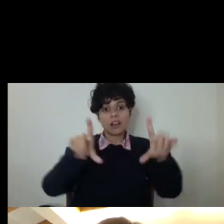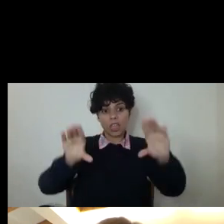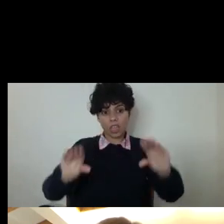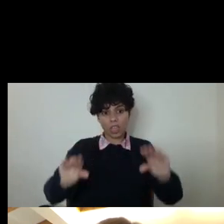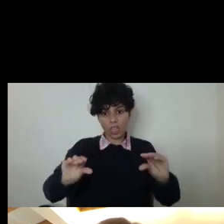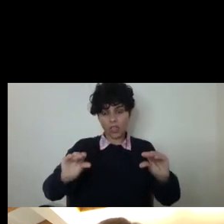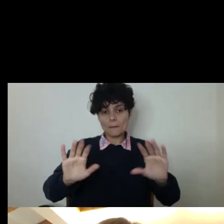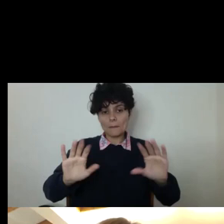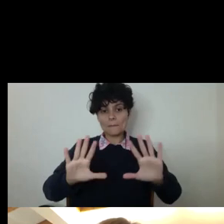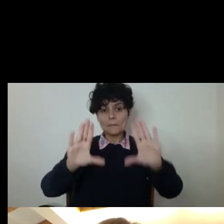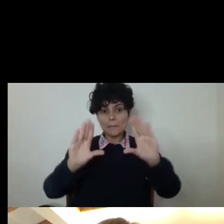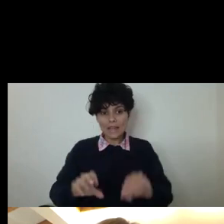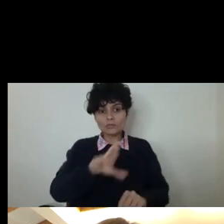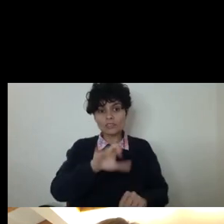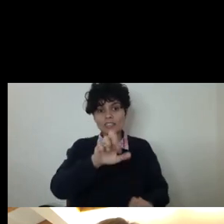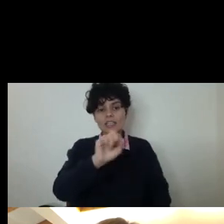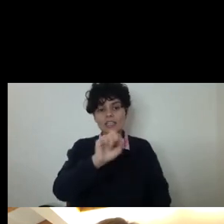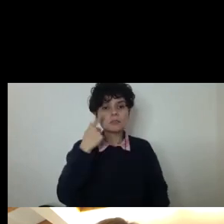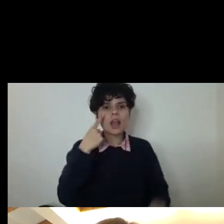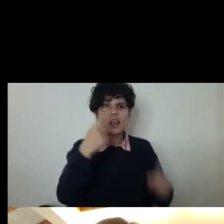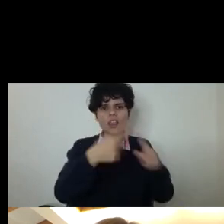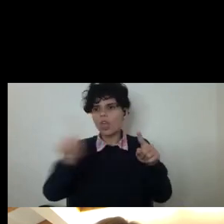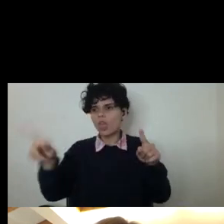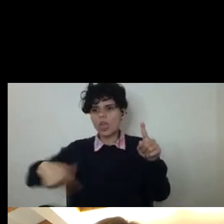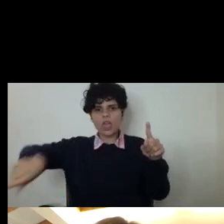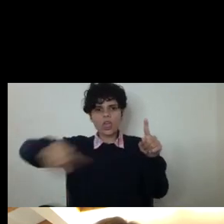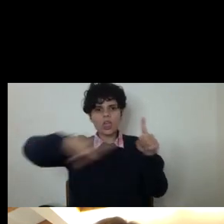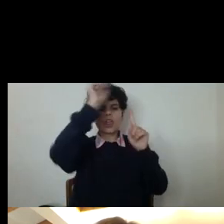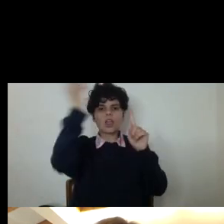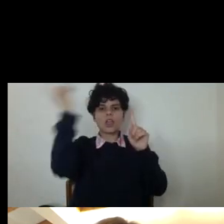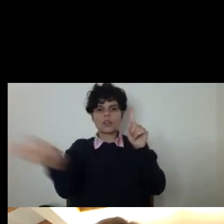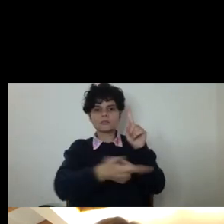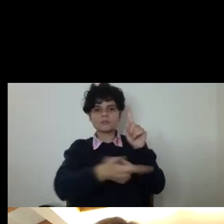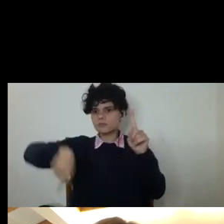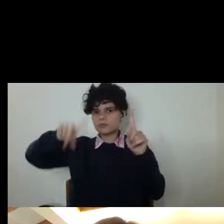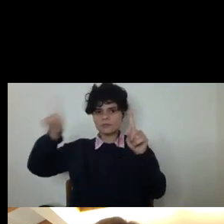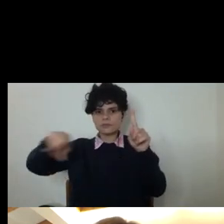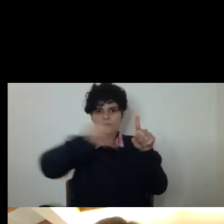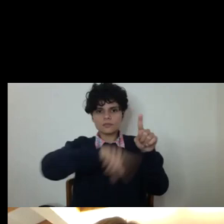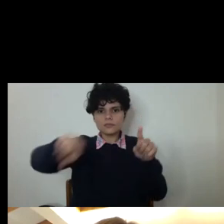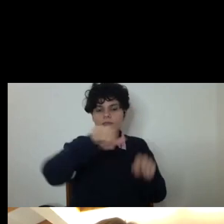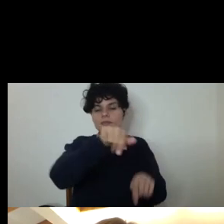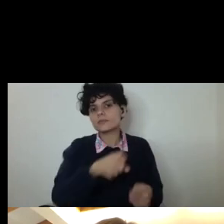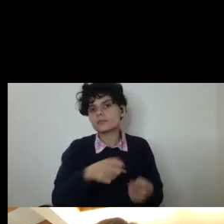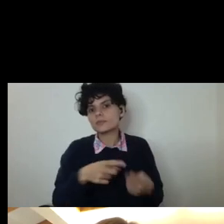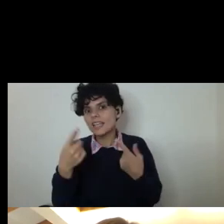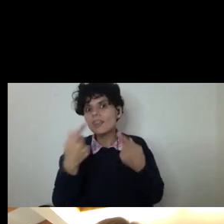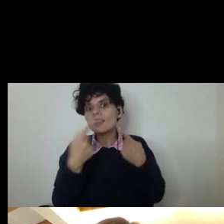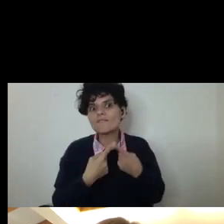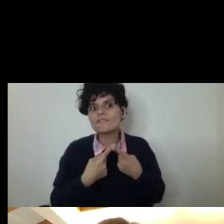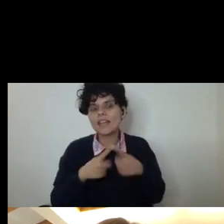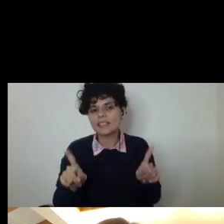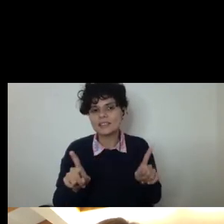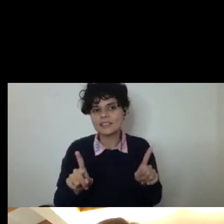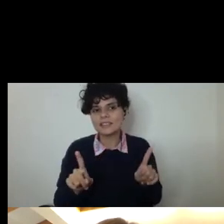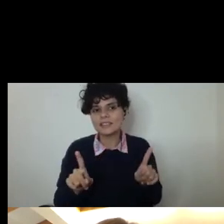2, vean ustedes cómo están perdidas, hacen unas tremendas trayectorias. O sea, la diferencia en la exploración